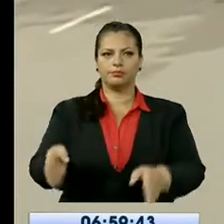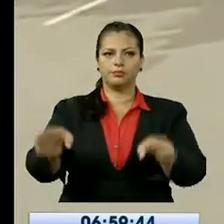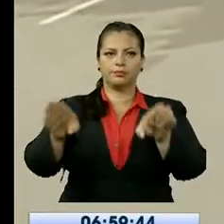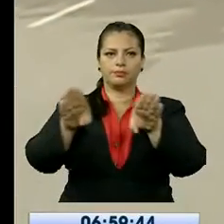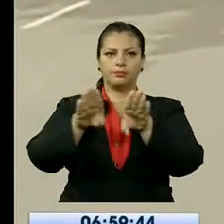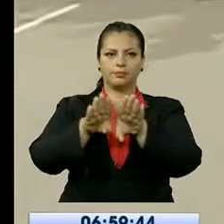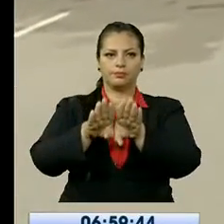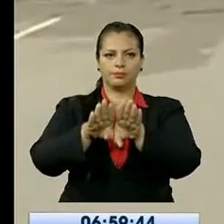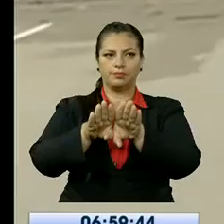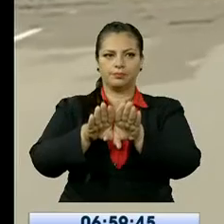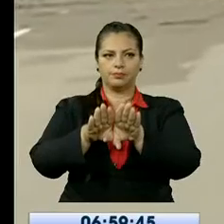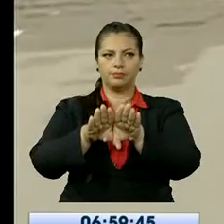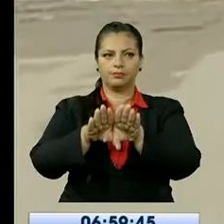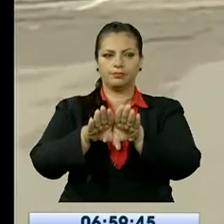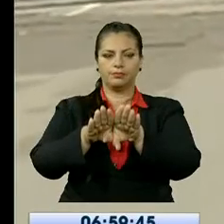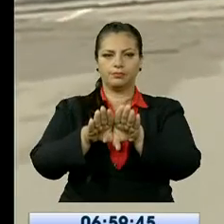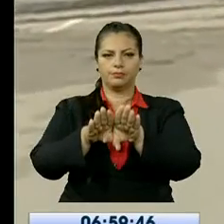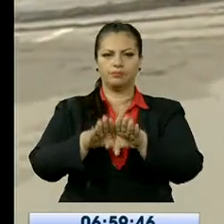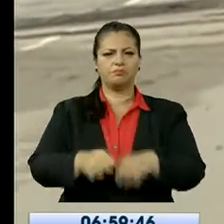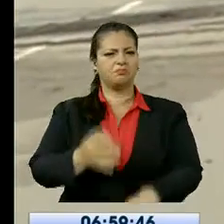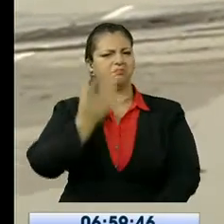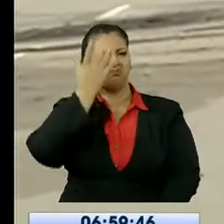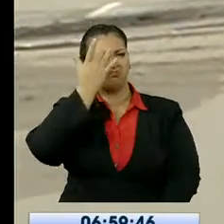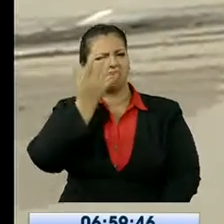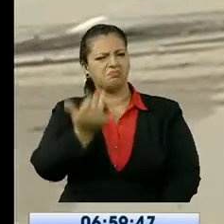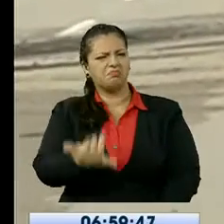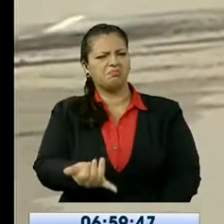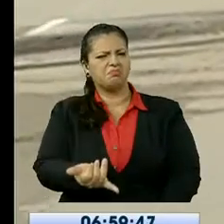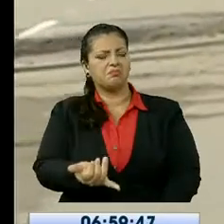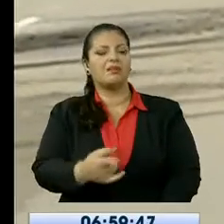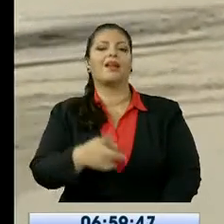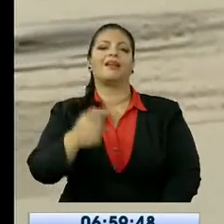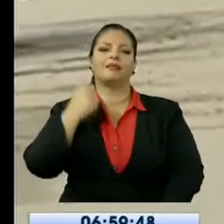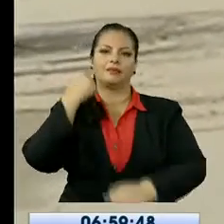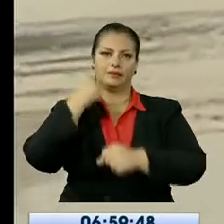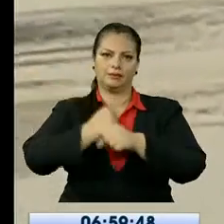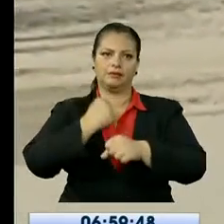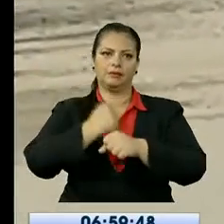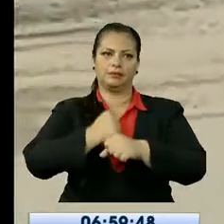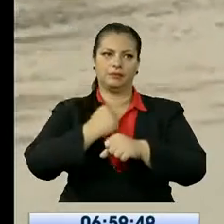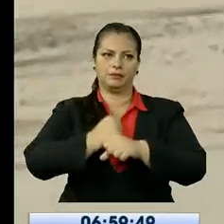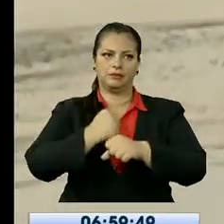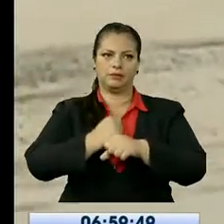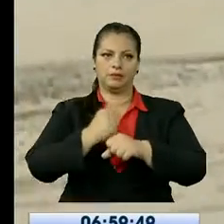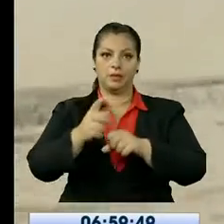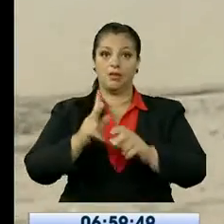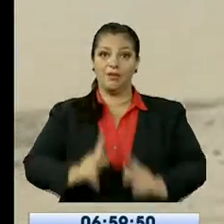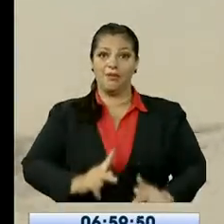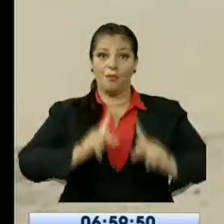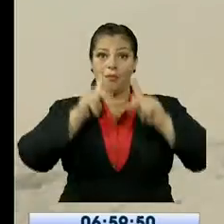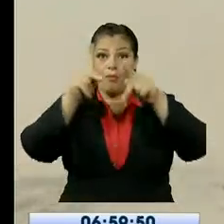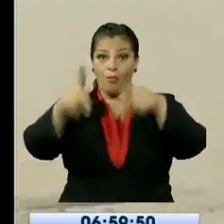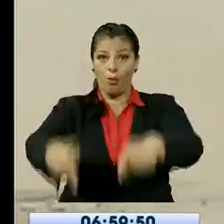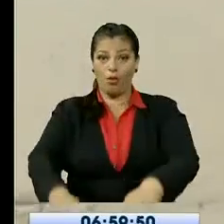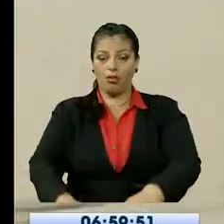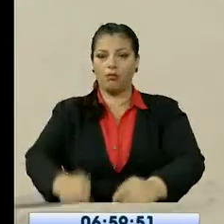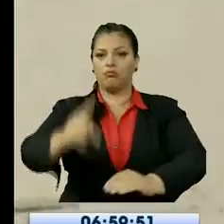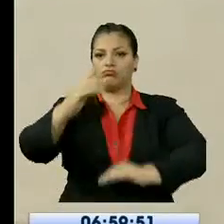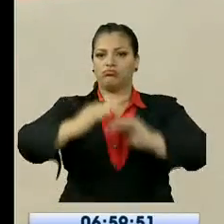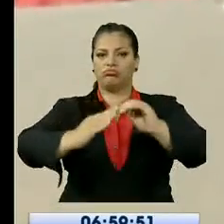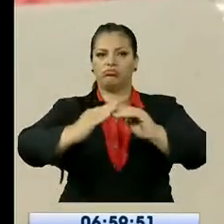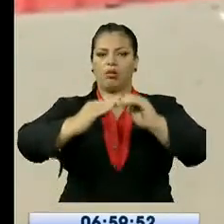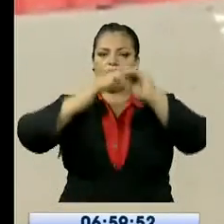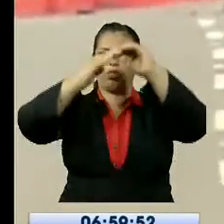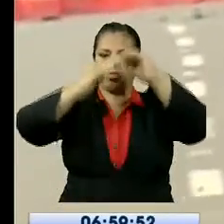circulación vehicular a propósito de los trabajos de demolición en el puente denominado Huérfano, que